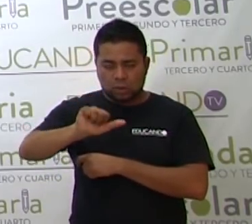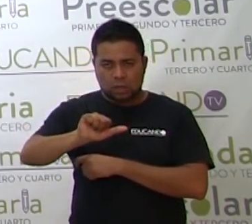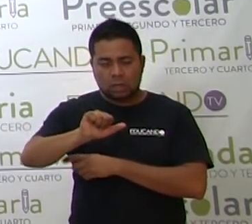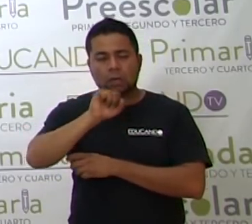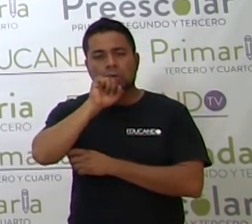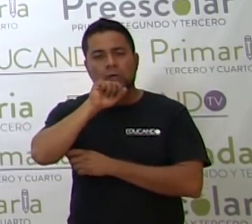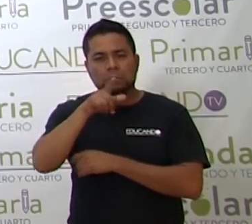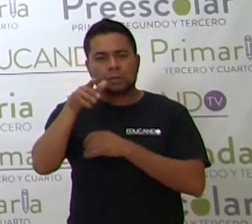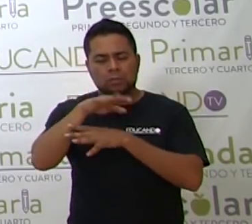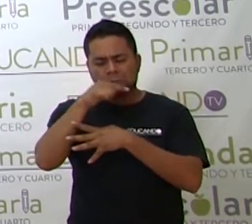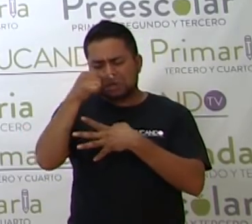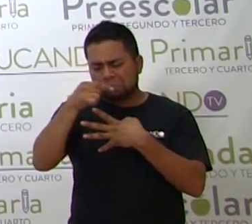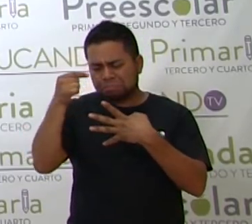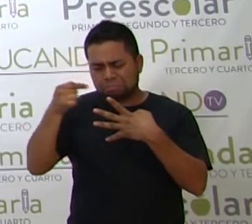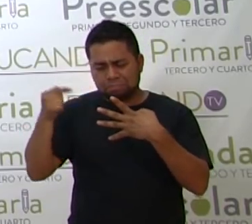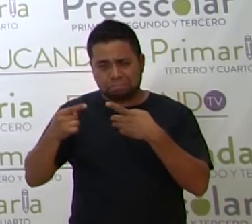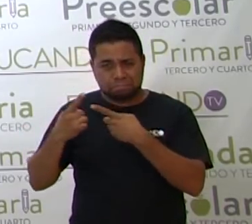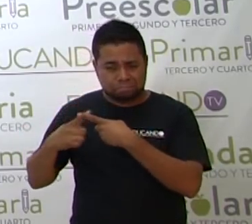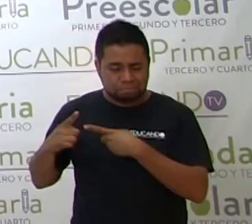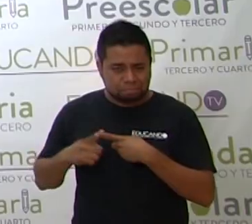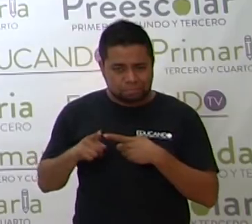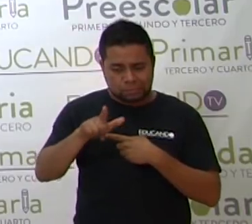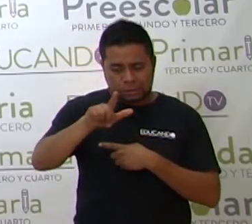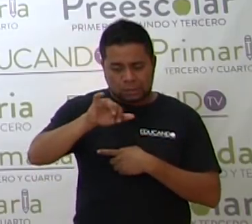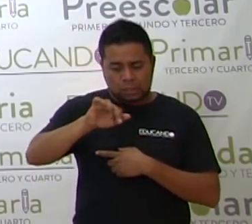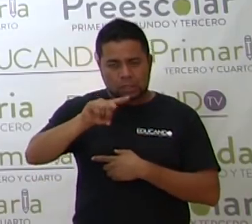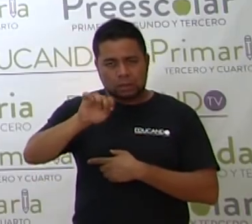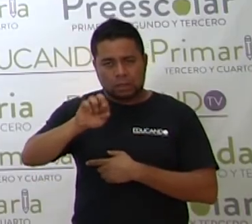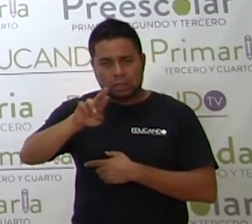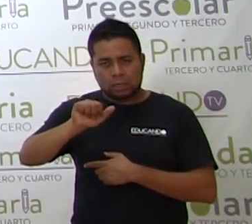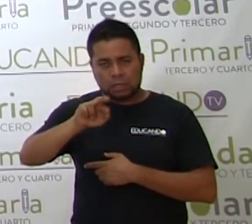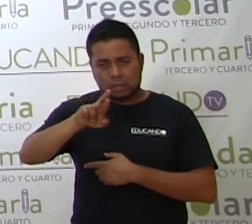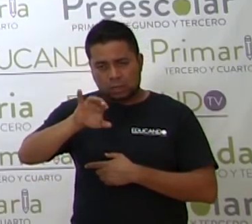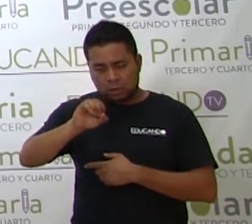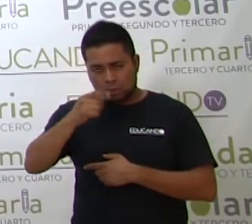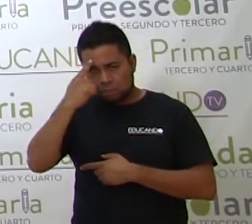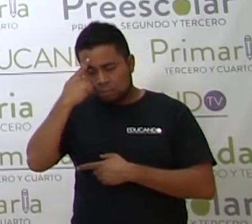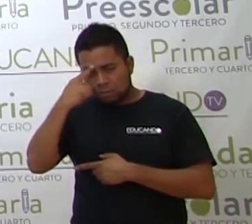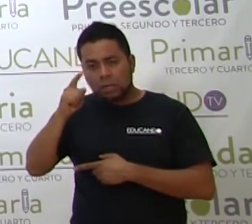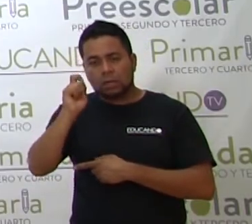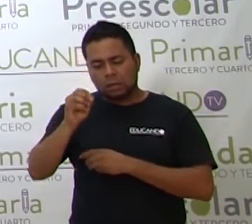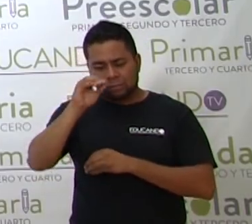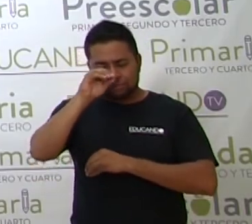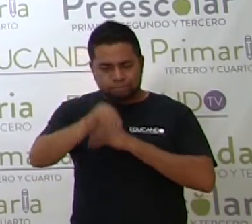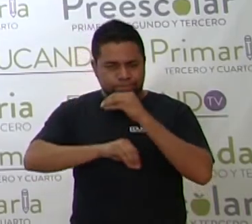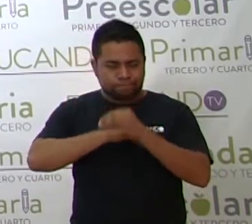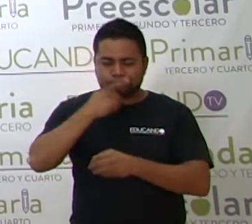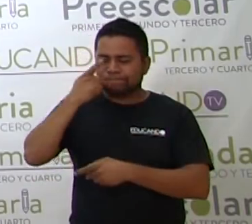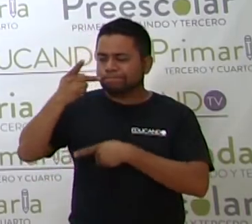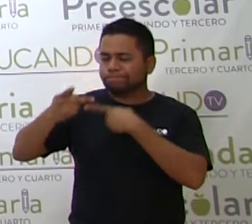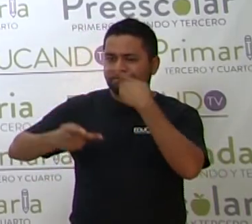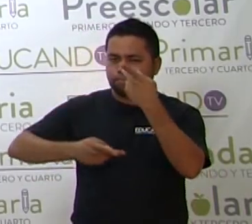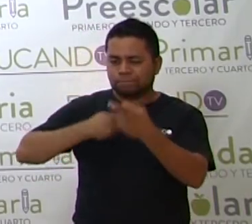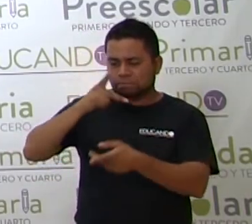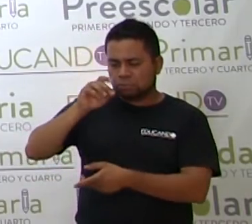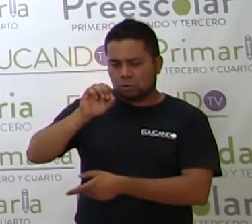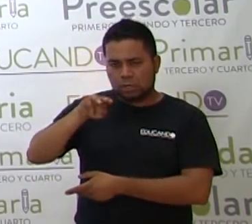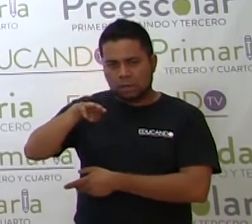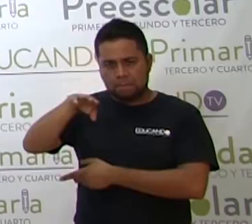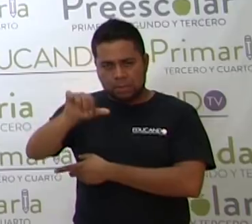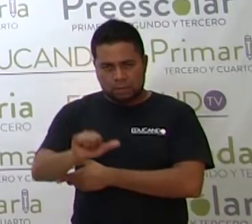todos los recursos literarios para poder componer o hacer poemas? ¿Bien? Y